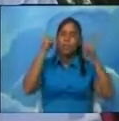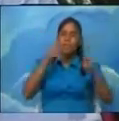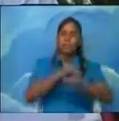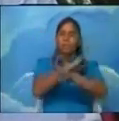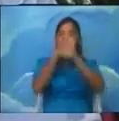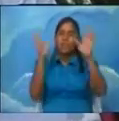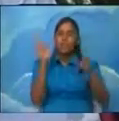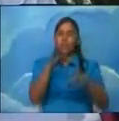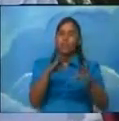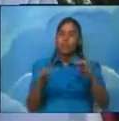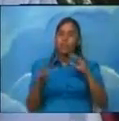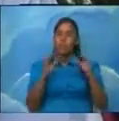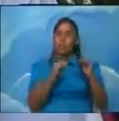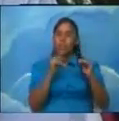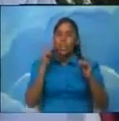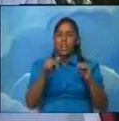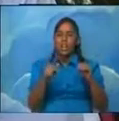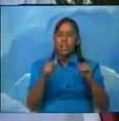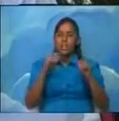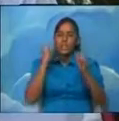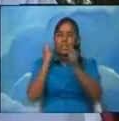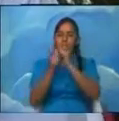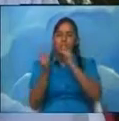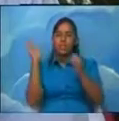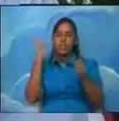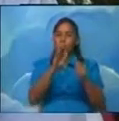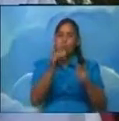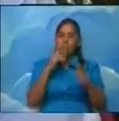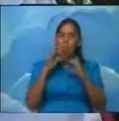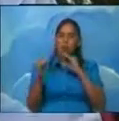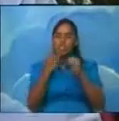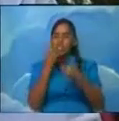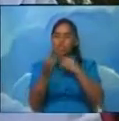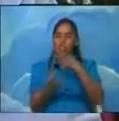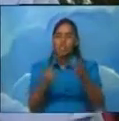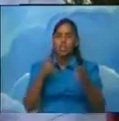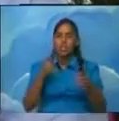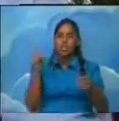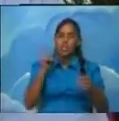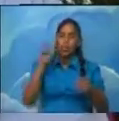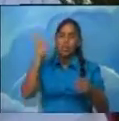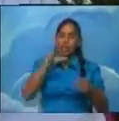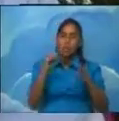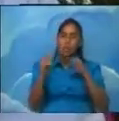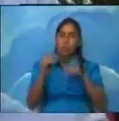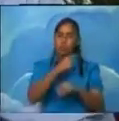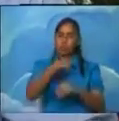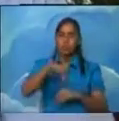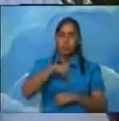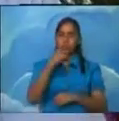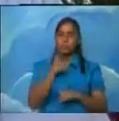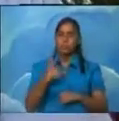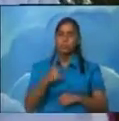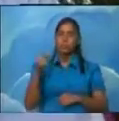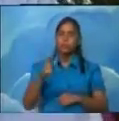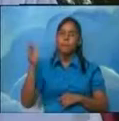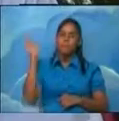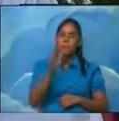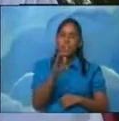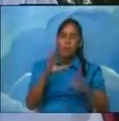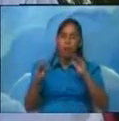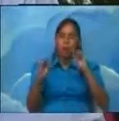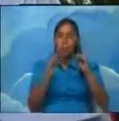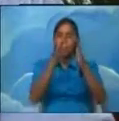lo que le estamos hablando. Aquí no venimos a echar cuento. Aquí no venimos nosotros a hablar de nosotros mismos. Aquí venimos a hablarte